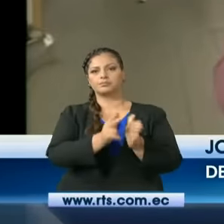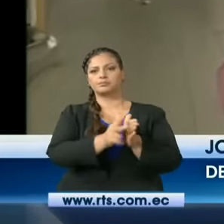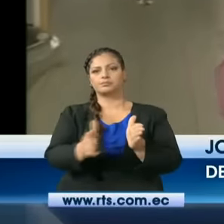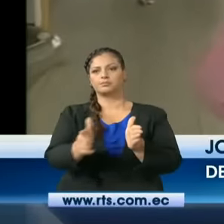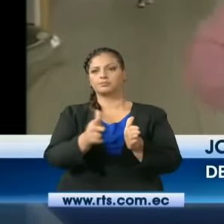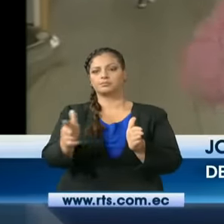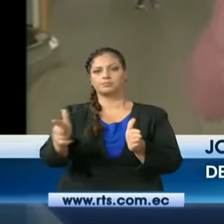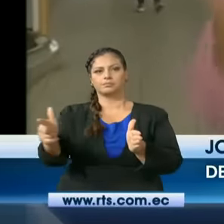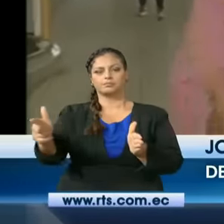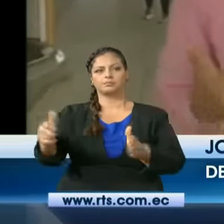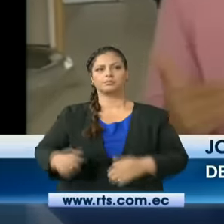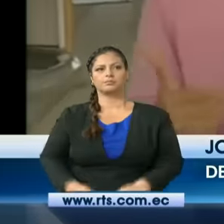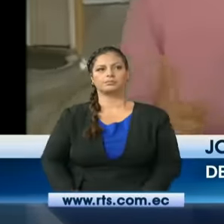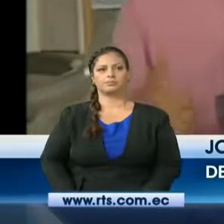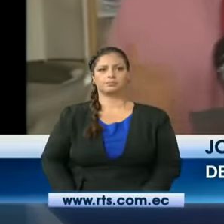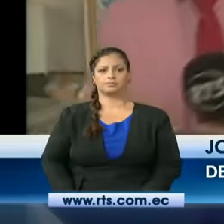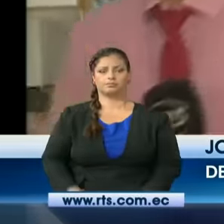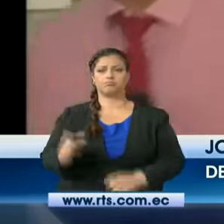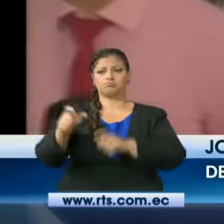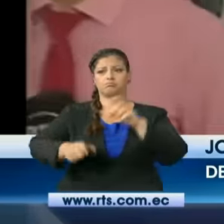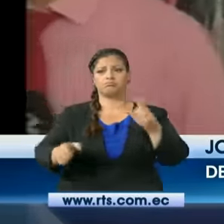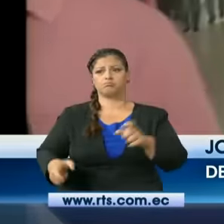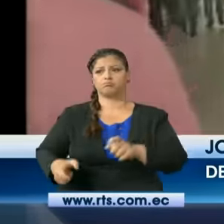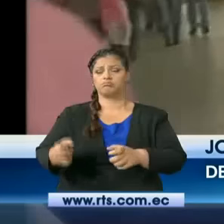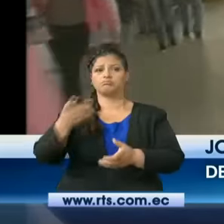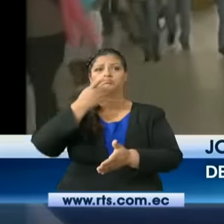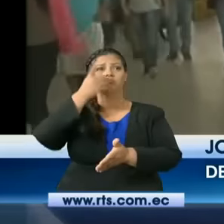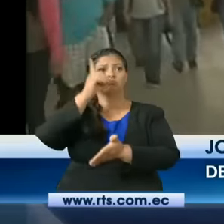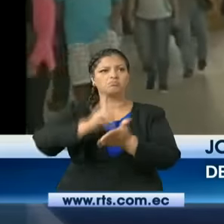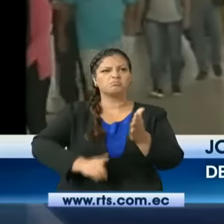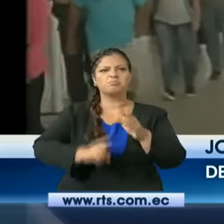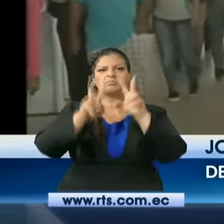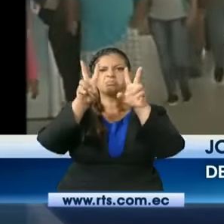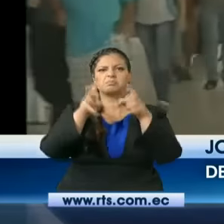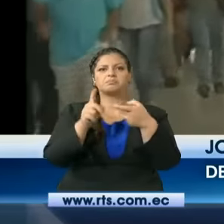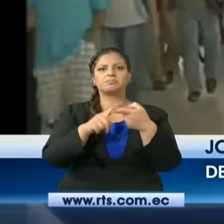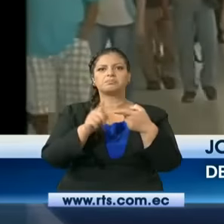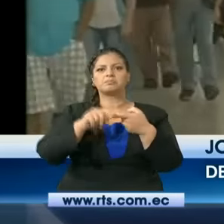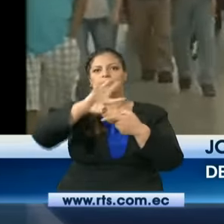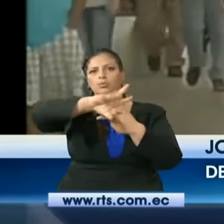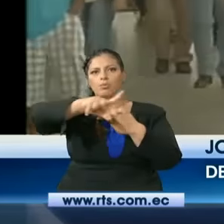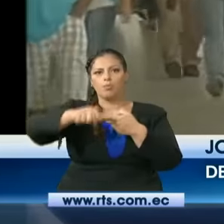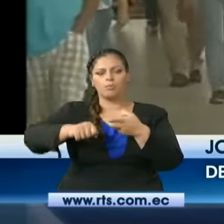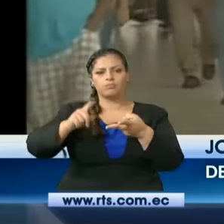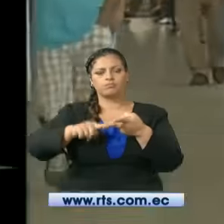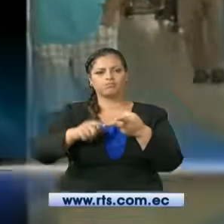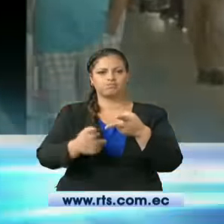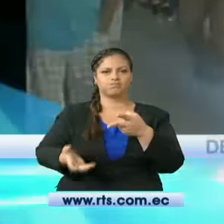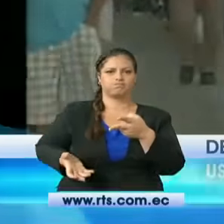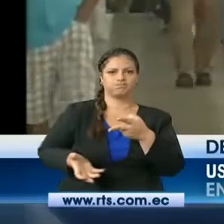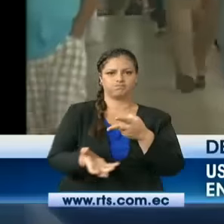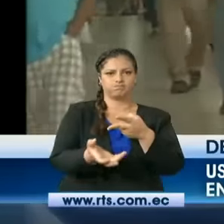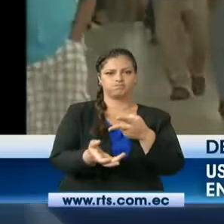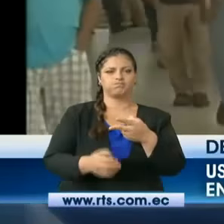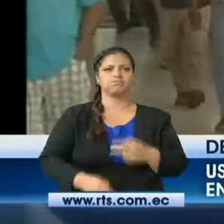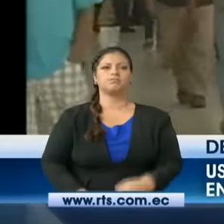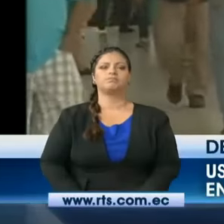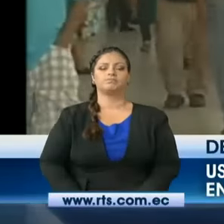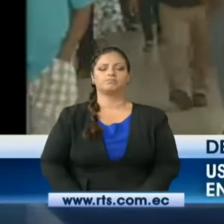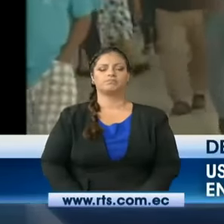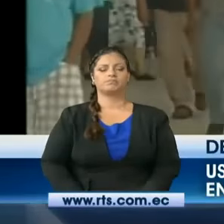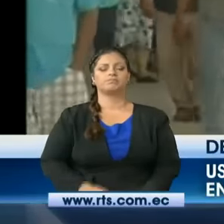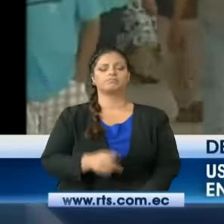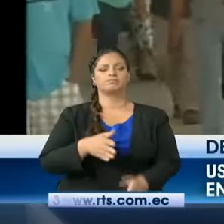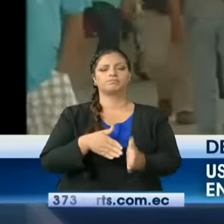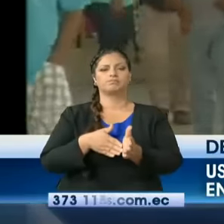que usuarios continúan denunciando robos y acosos sexuales en terminales, estaciones y unidades de la